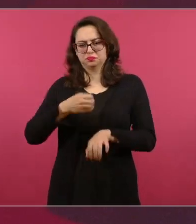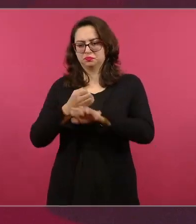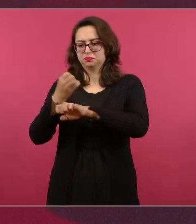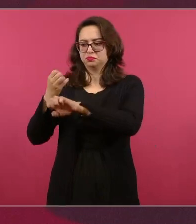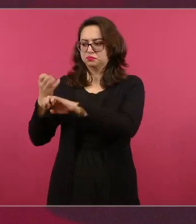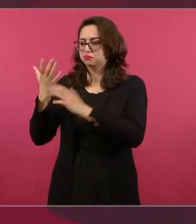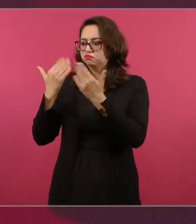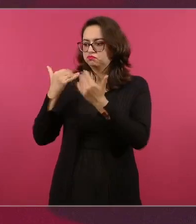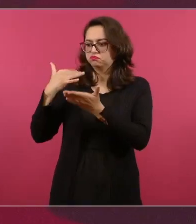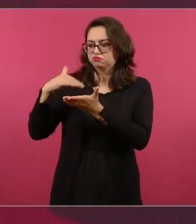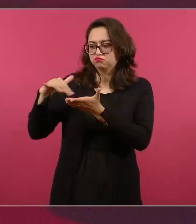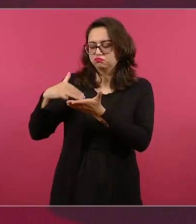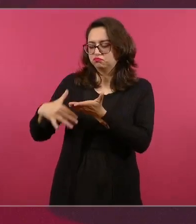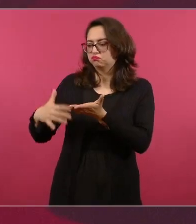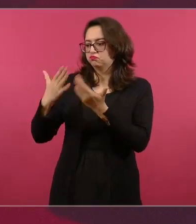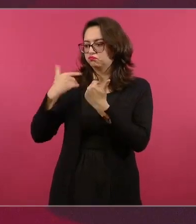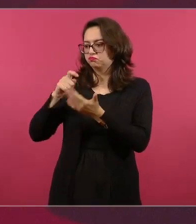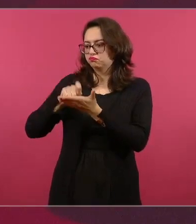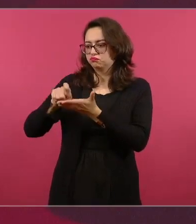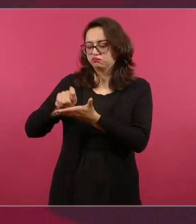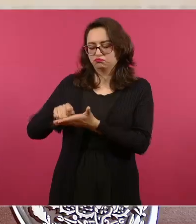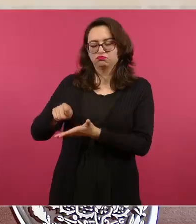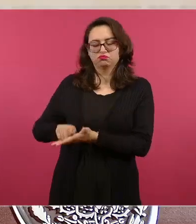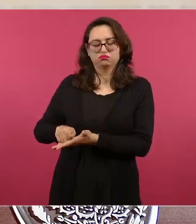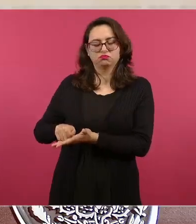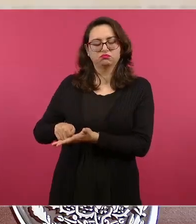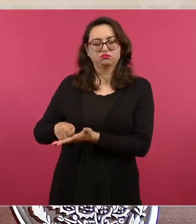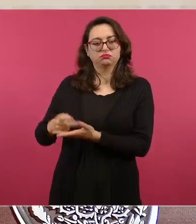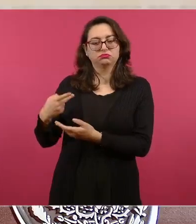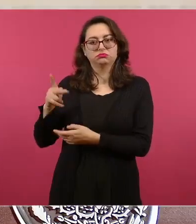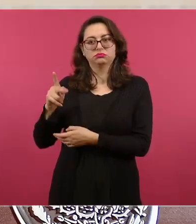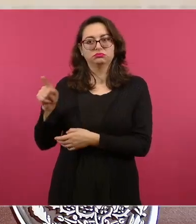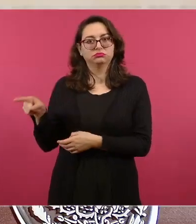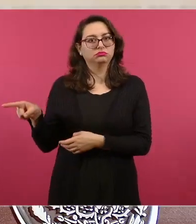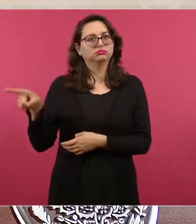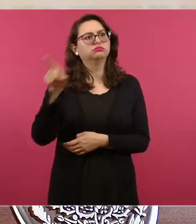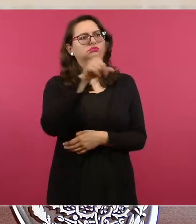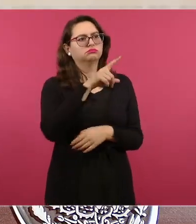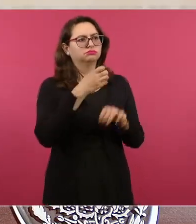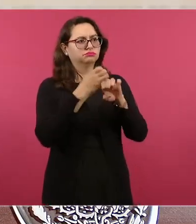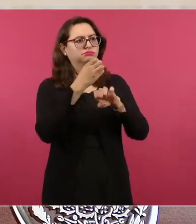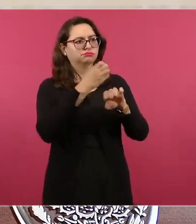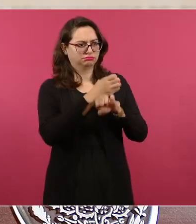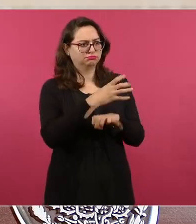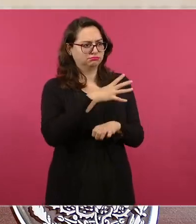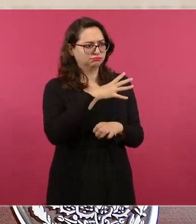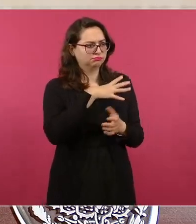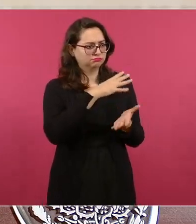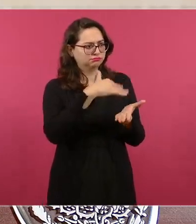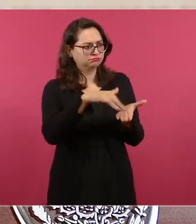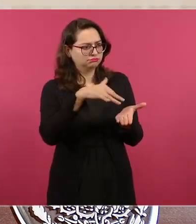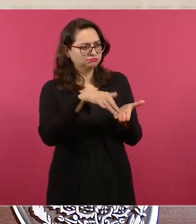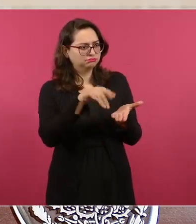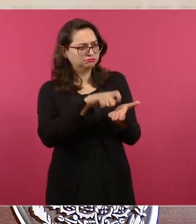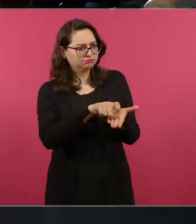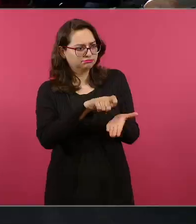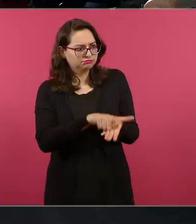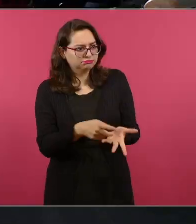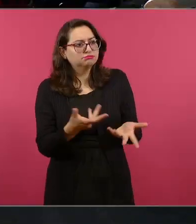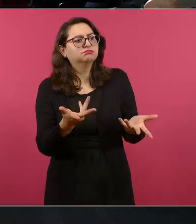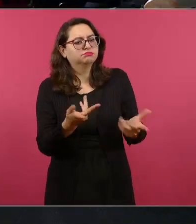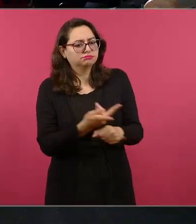el movimiento de transformación, ¿no? Como si los que están en el movimiento de transformación fuesen